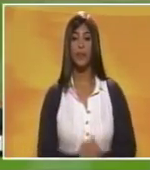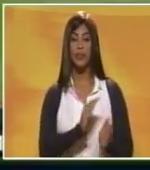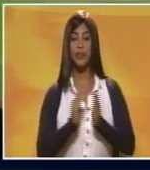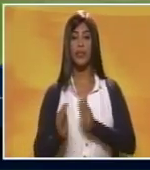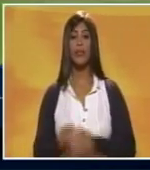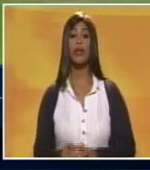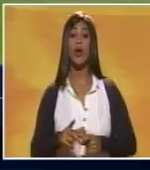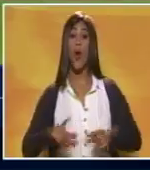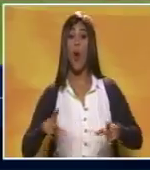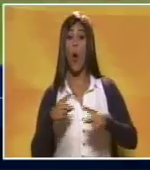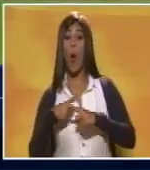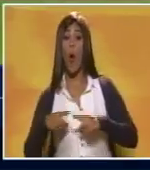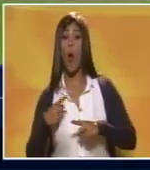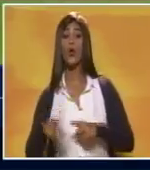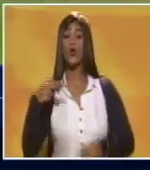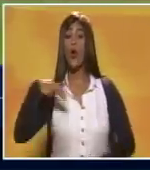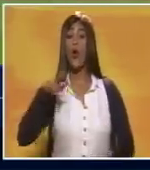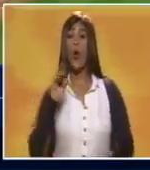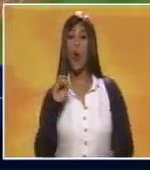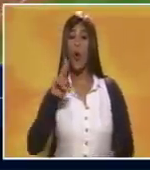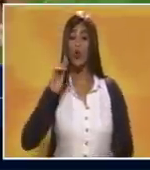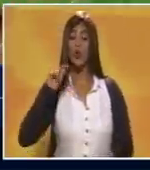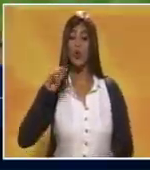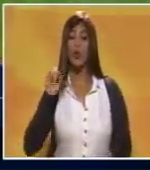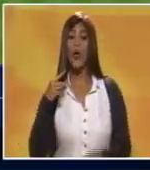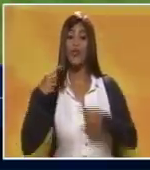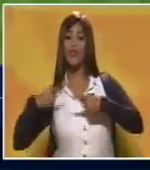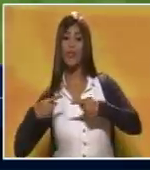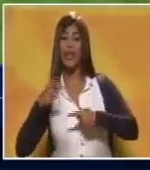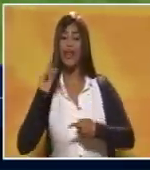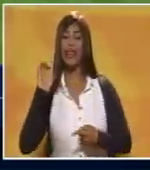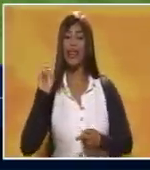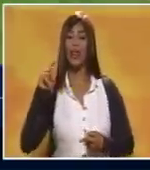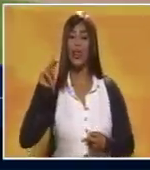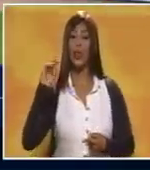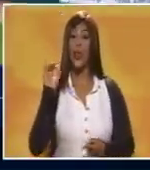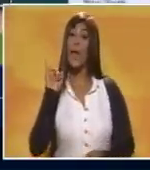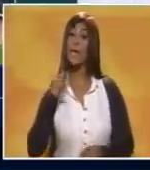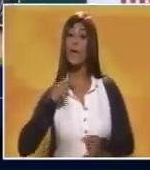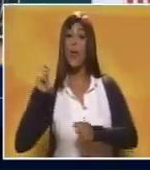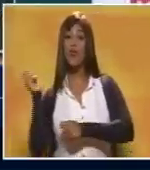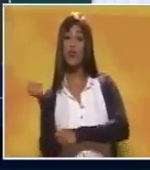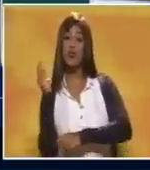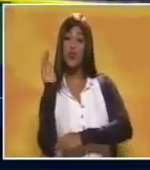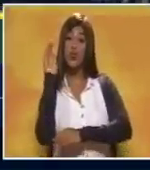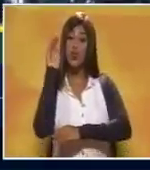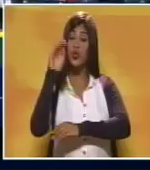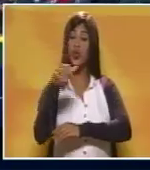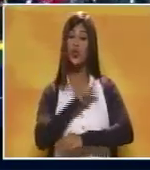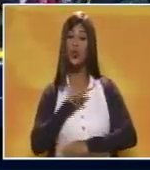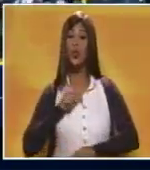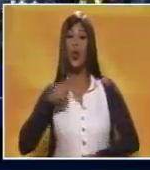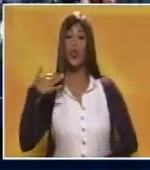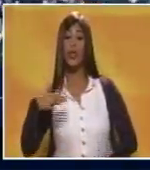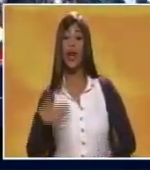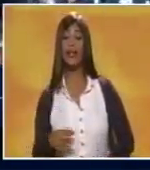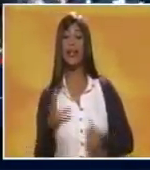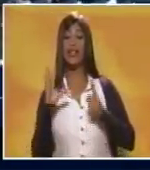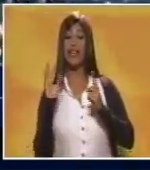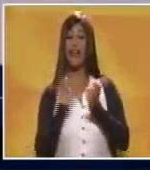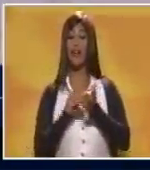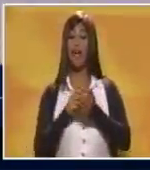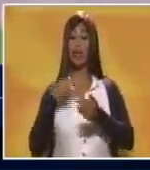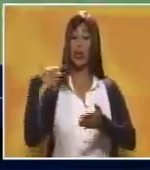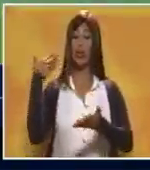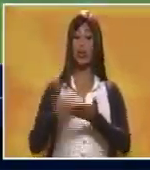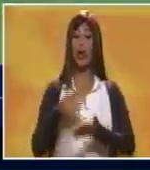Comerica Park, Houston ante Detroit, segunda entrada y Robinson Chirinos que pega tablazo solitario por la derecha. Sexto del año para